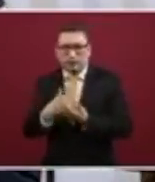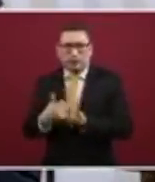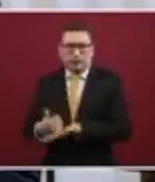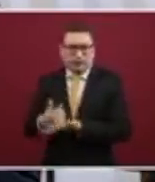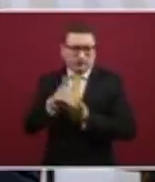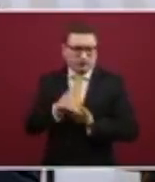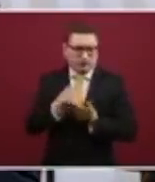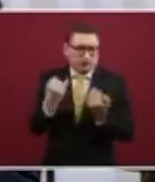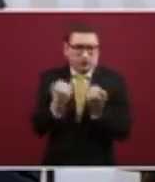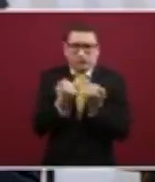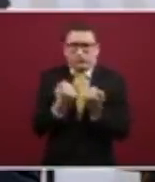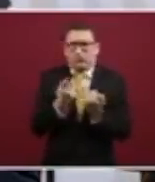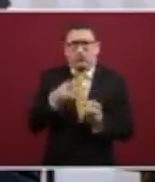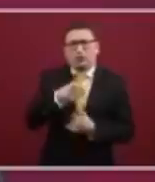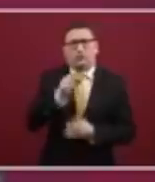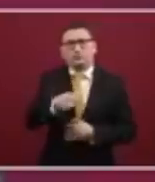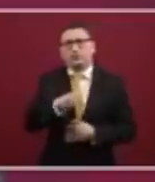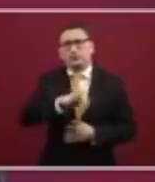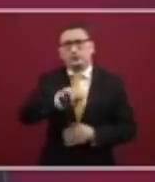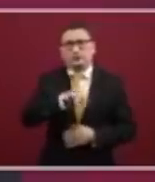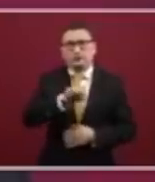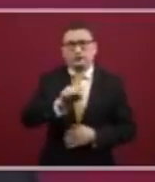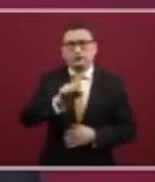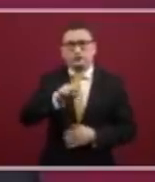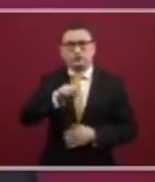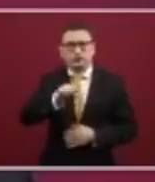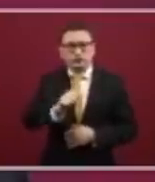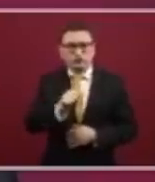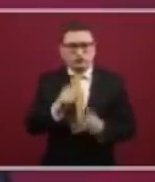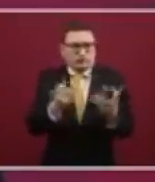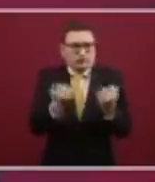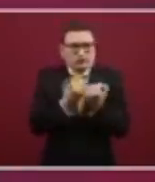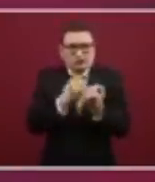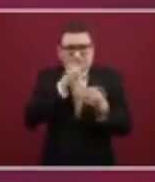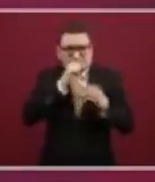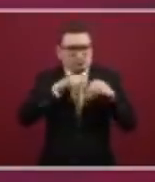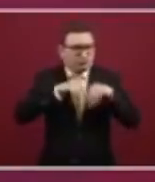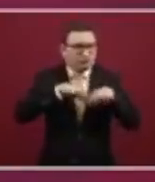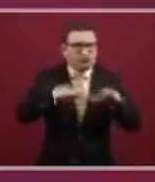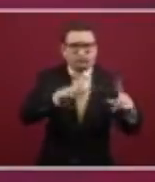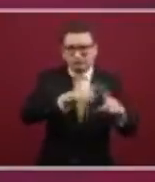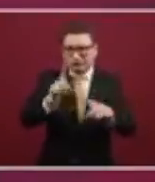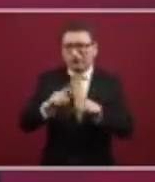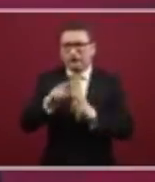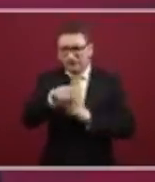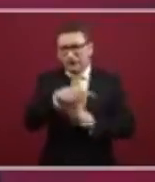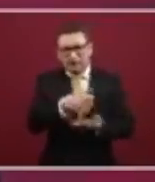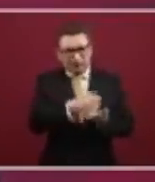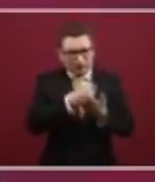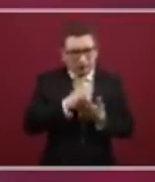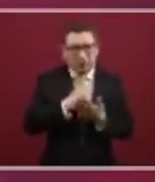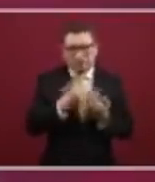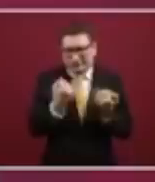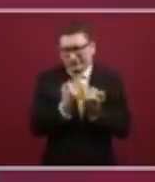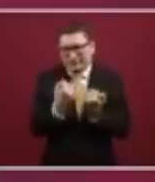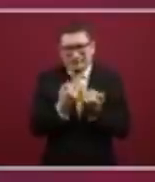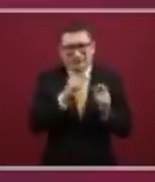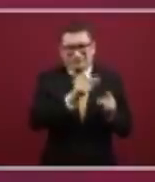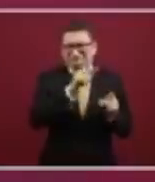de Jesús para la campaña. Y así hay servidores